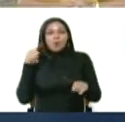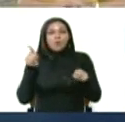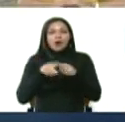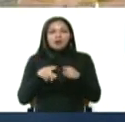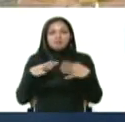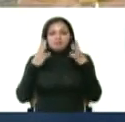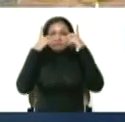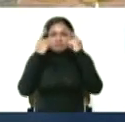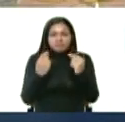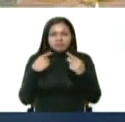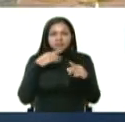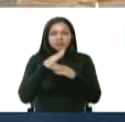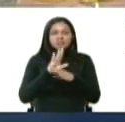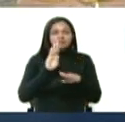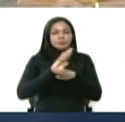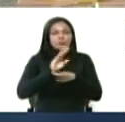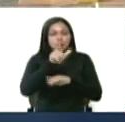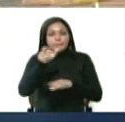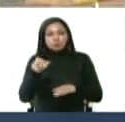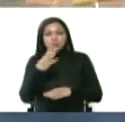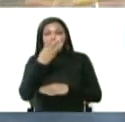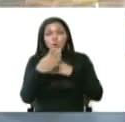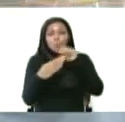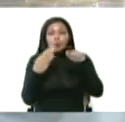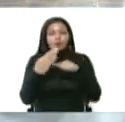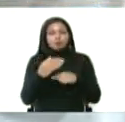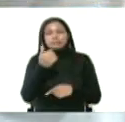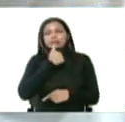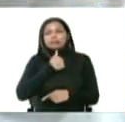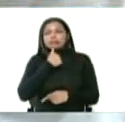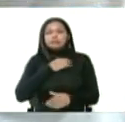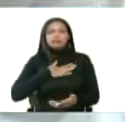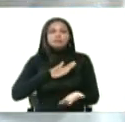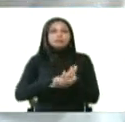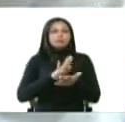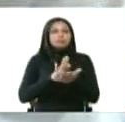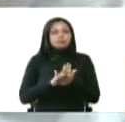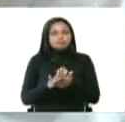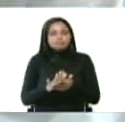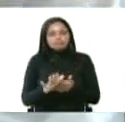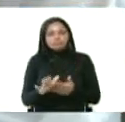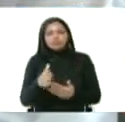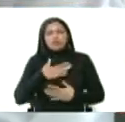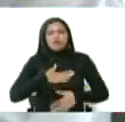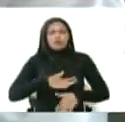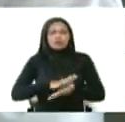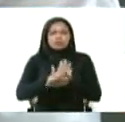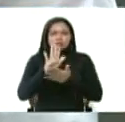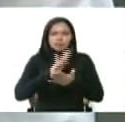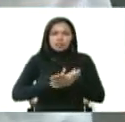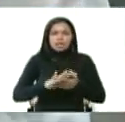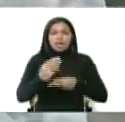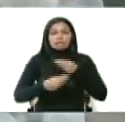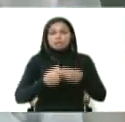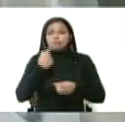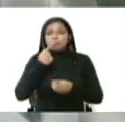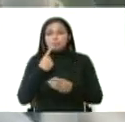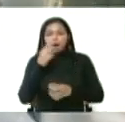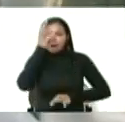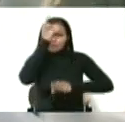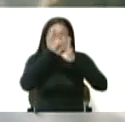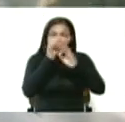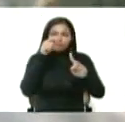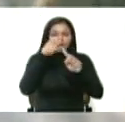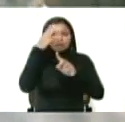a los especialistas que lo están tratando, paciencia, sabiduría y hacer los tratamientos con fe